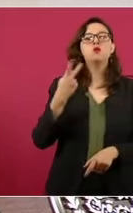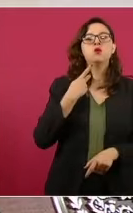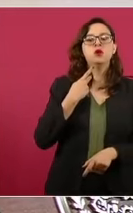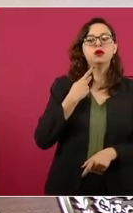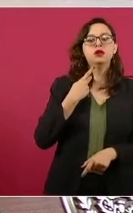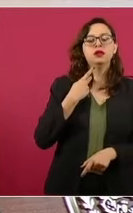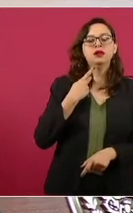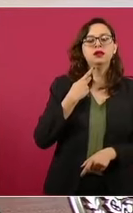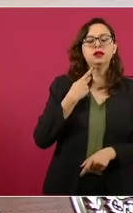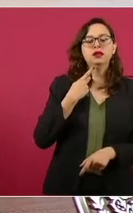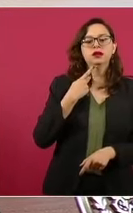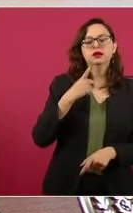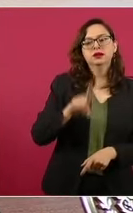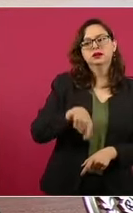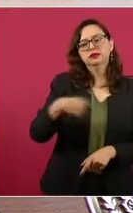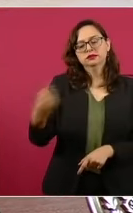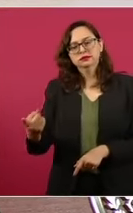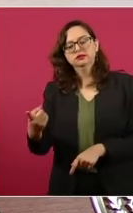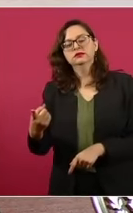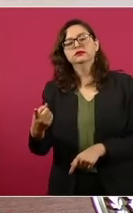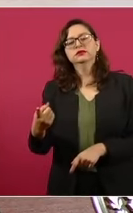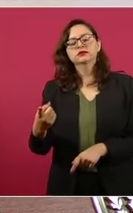el gobierno de